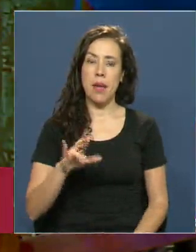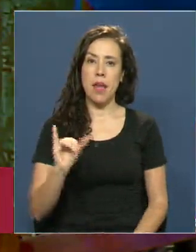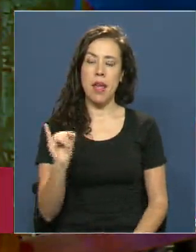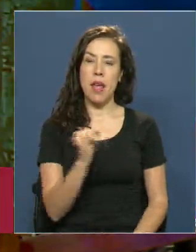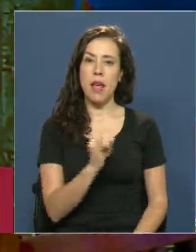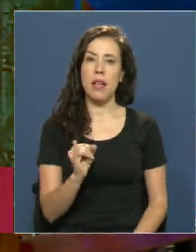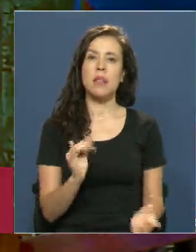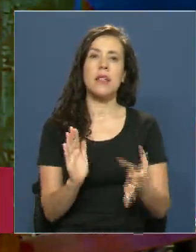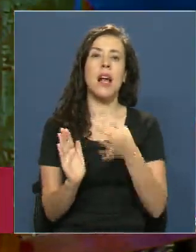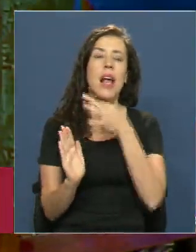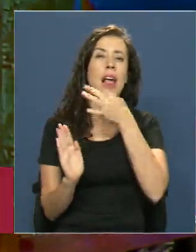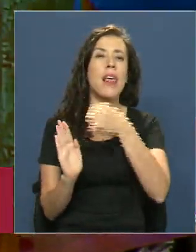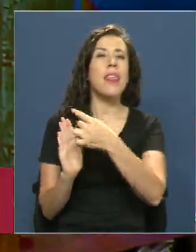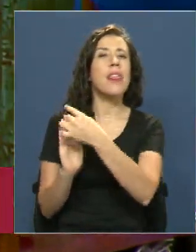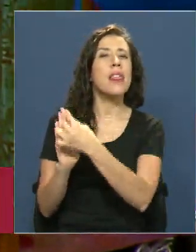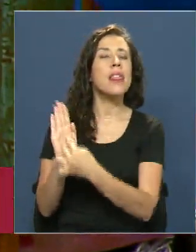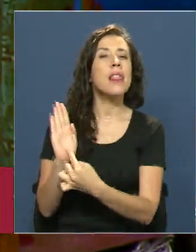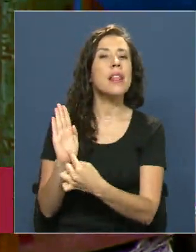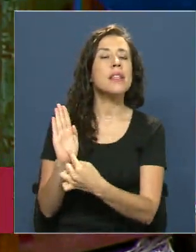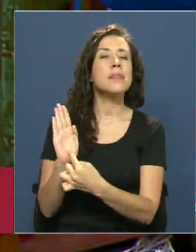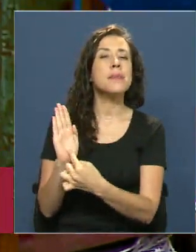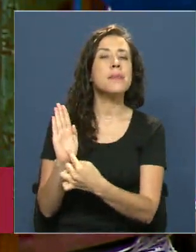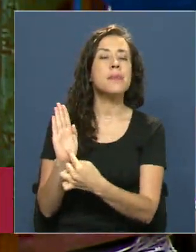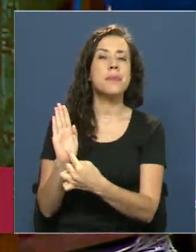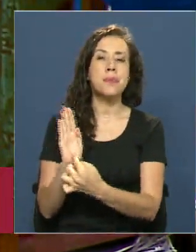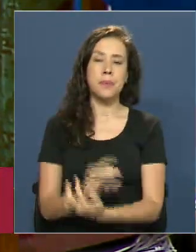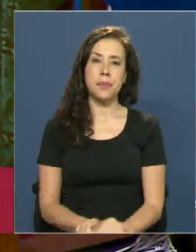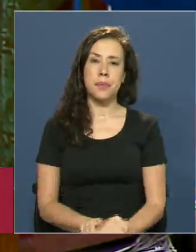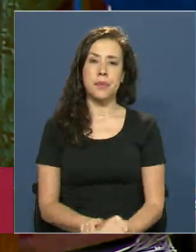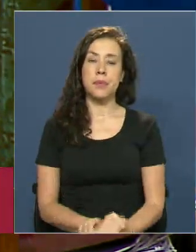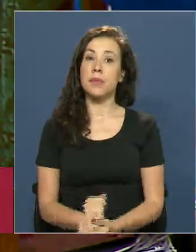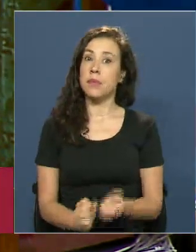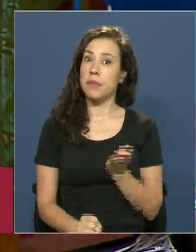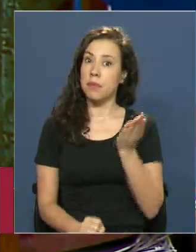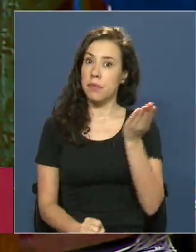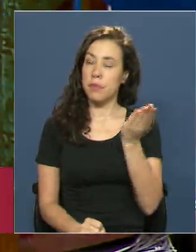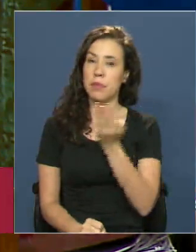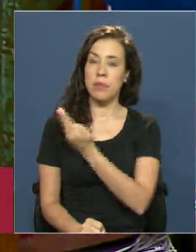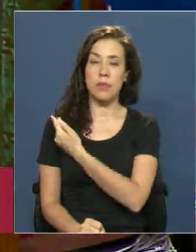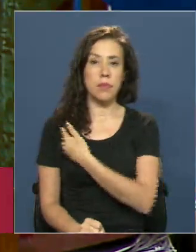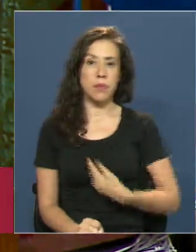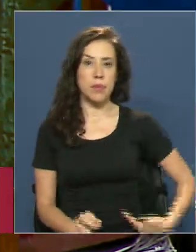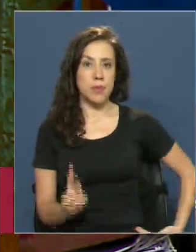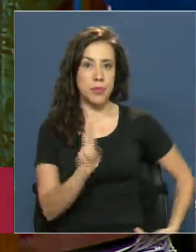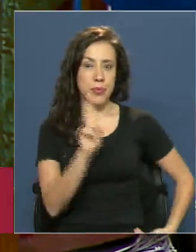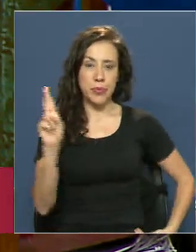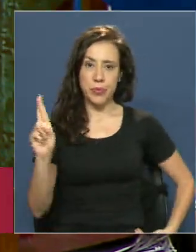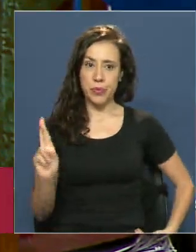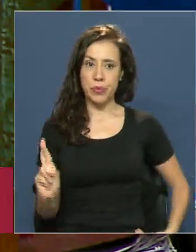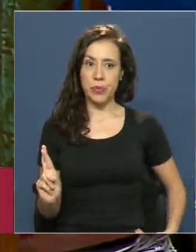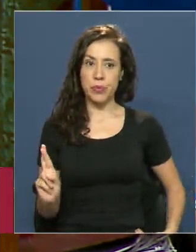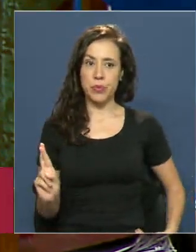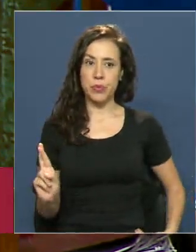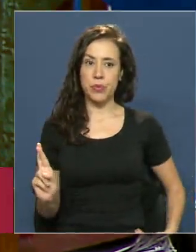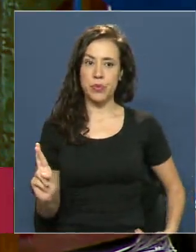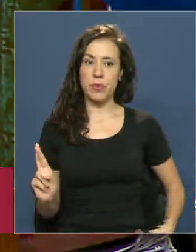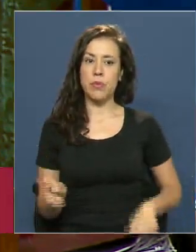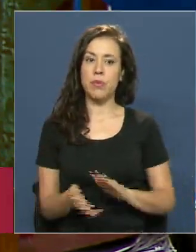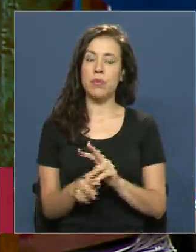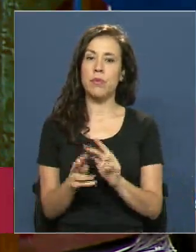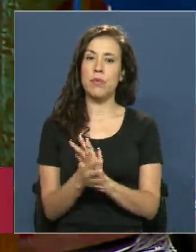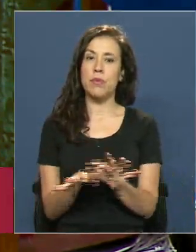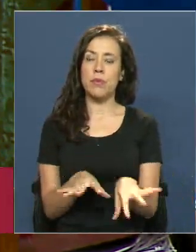que en su parte dispositiva señala: solicitar a su excelencia el presidente de la República que tome las